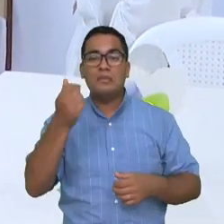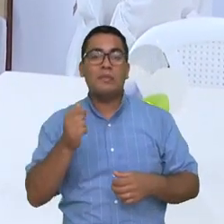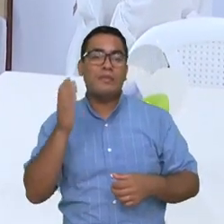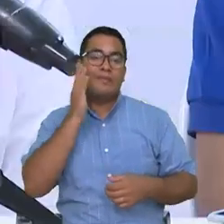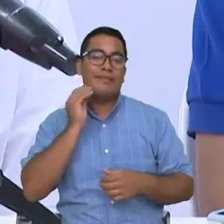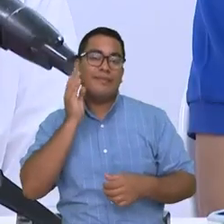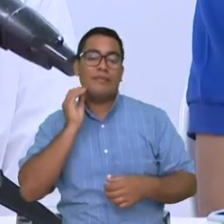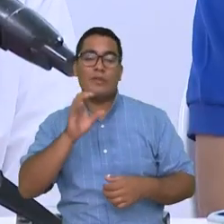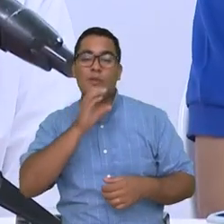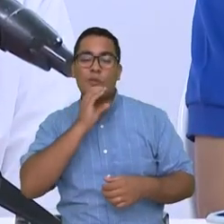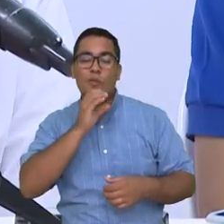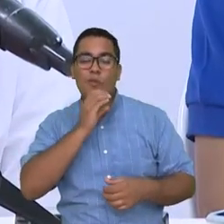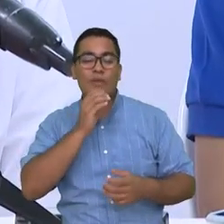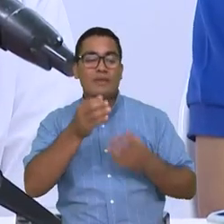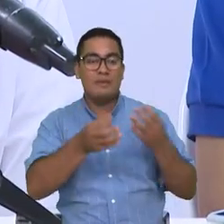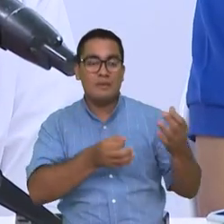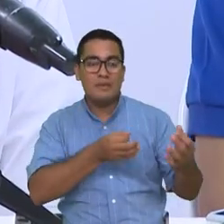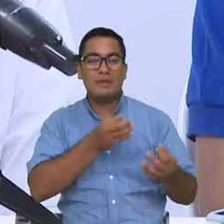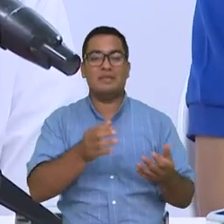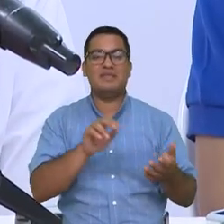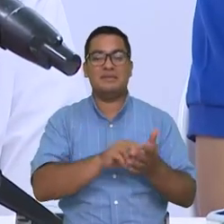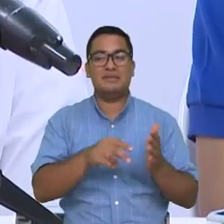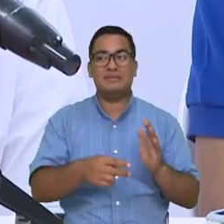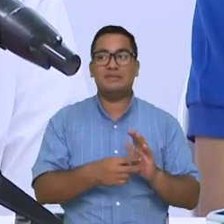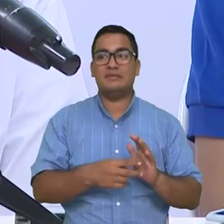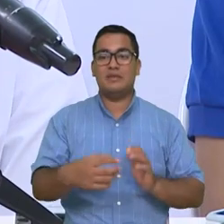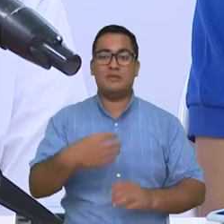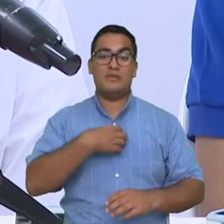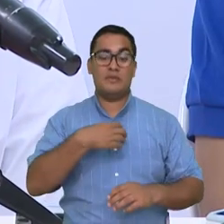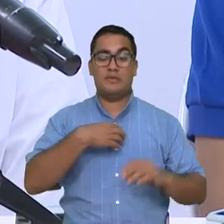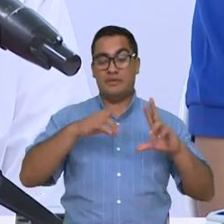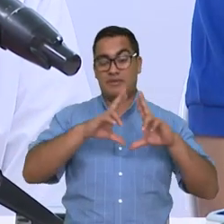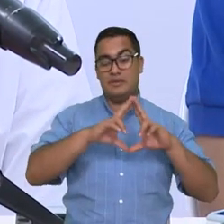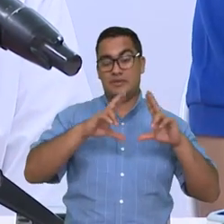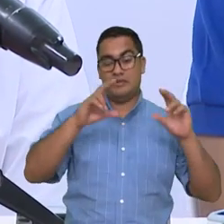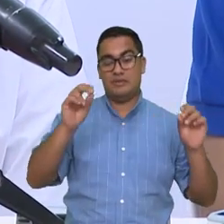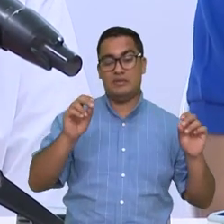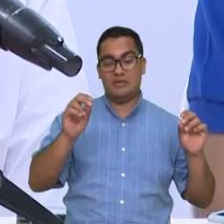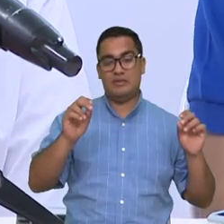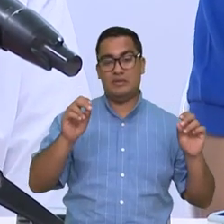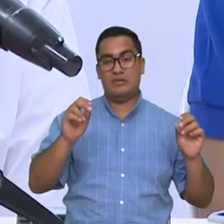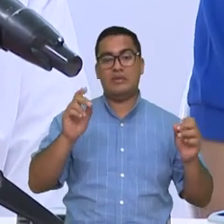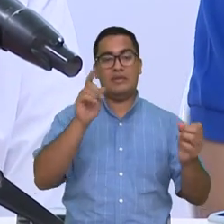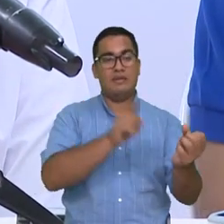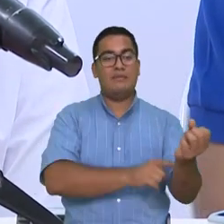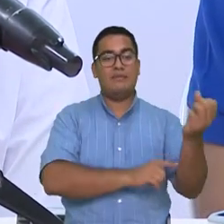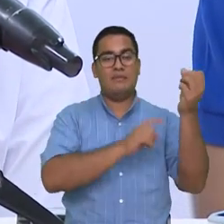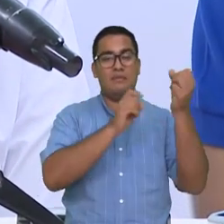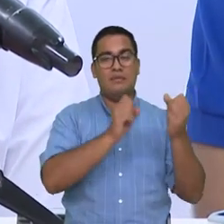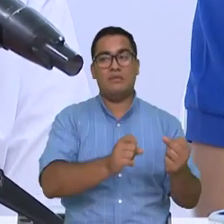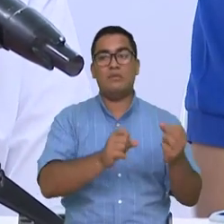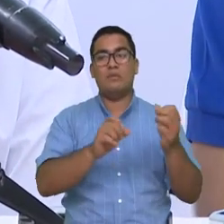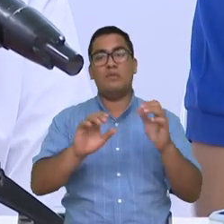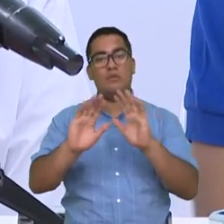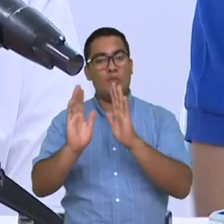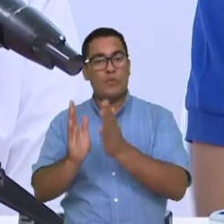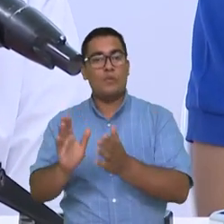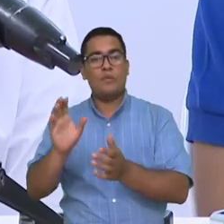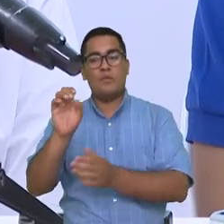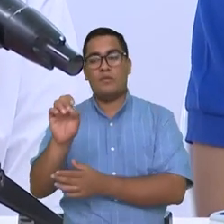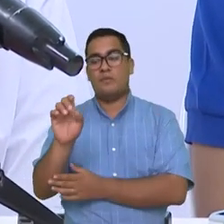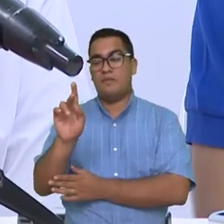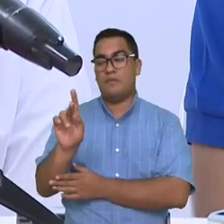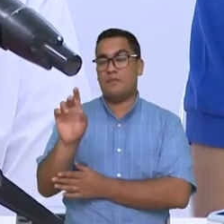de ellos, contar las experiencias nuestras, acompañados con nuestros hermanos también de OPS y por parte del